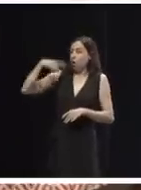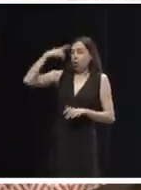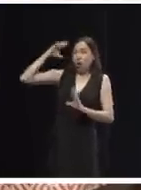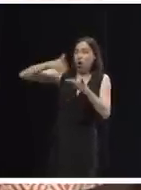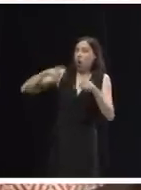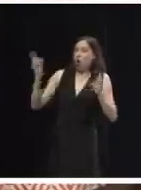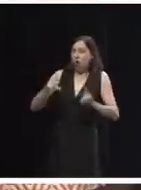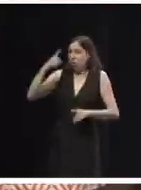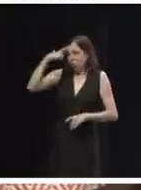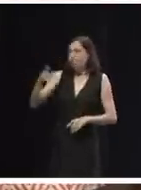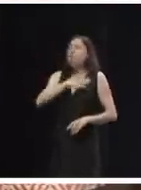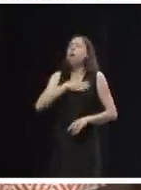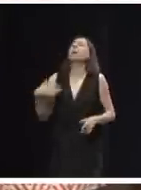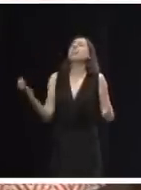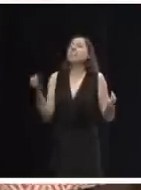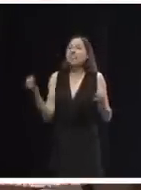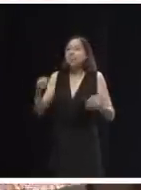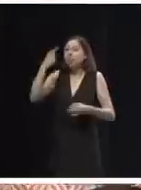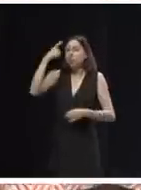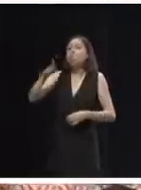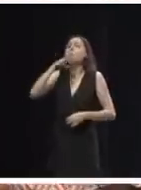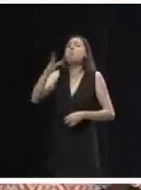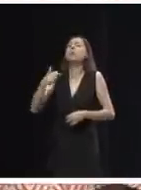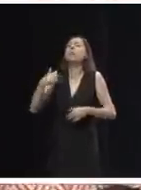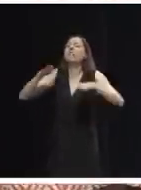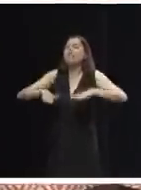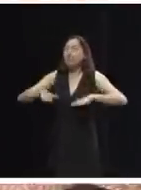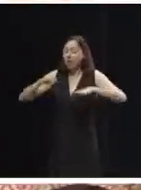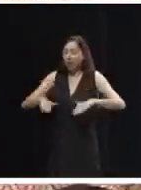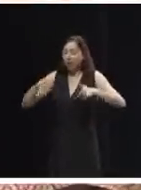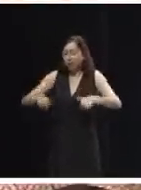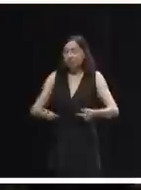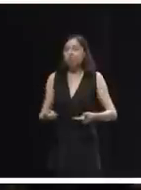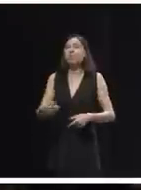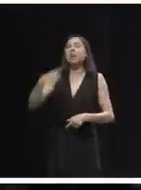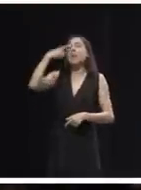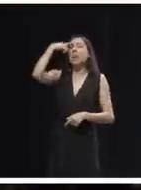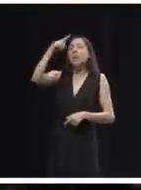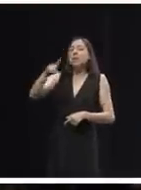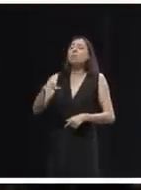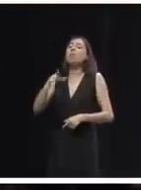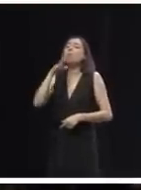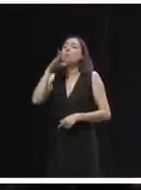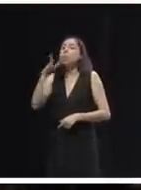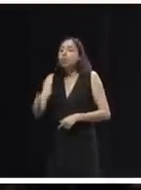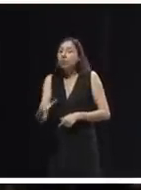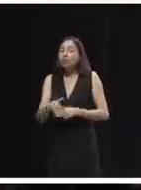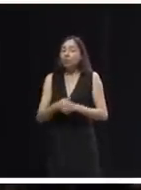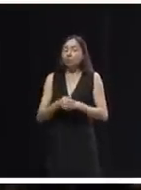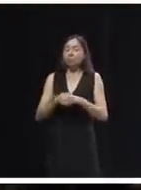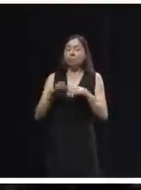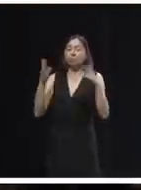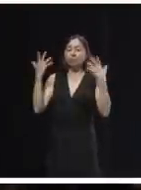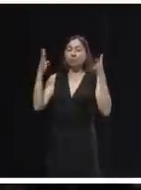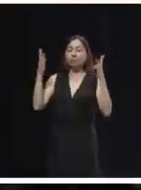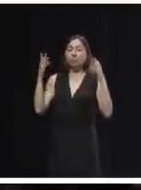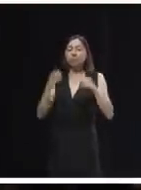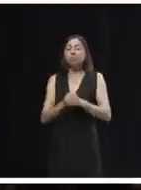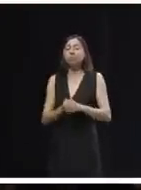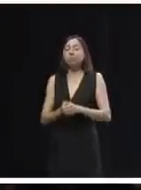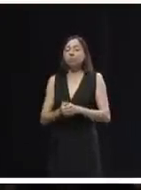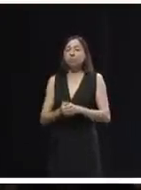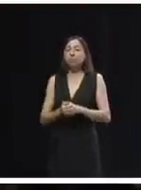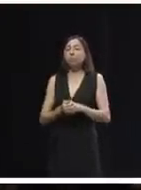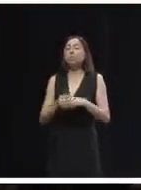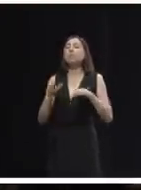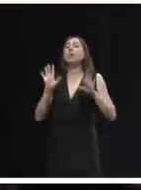¿no? Sabemos para qué hemos venido aquí. Sabemos por qué hay que meter cuerpo, inteligencia y cabeza.